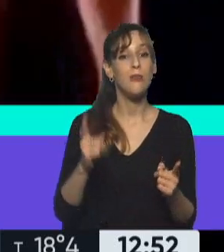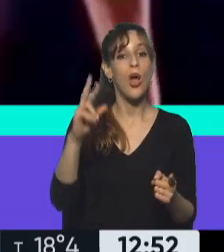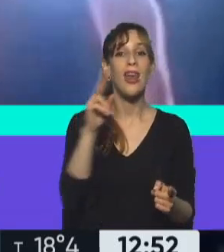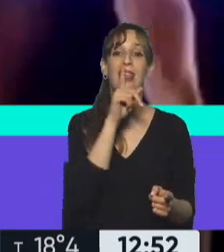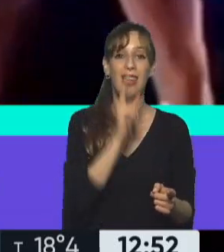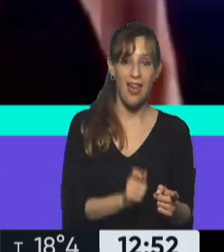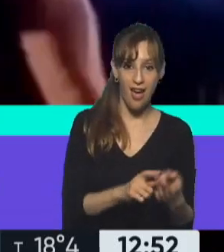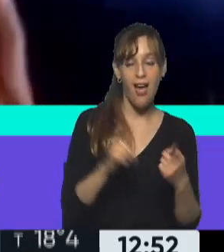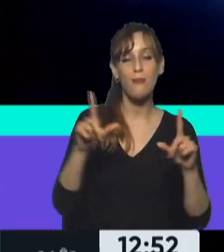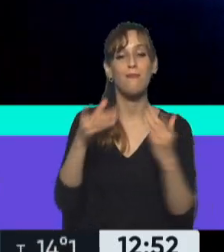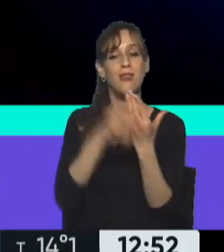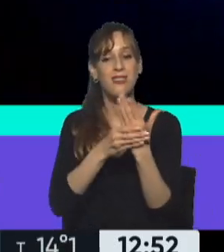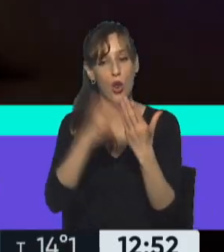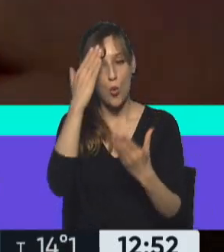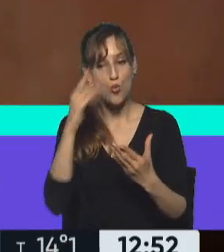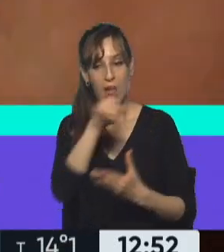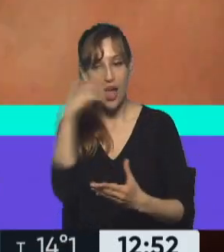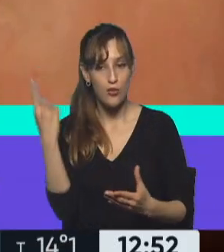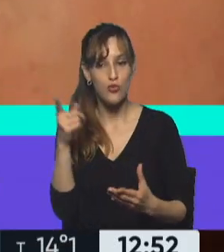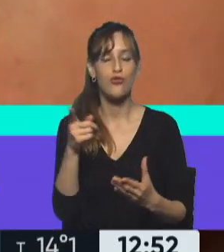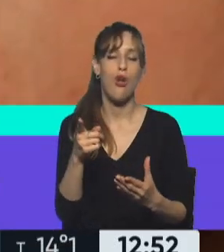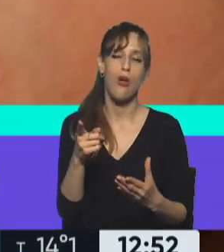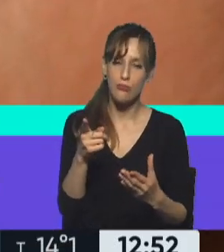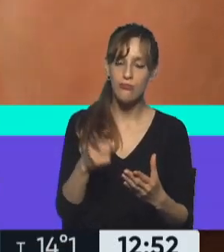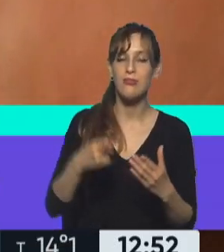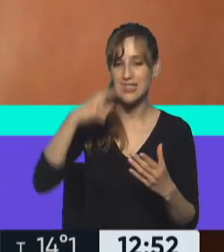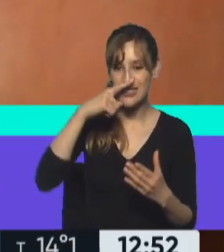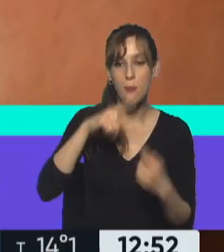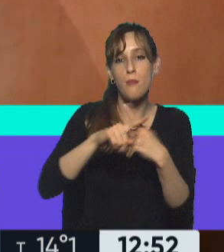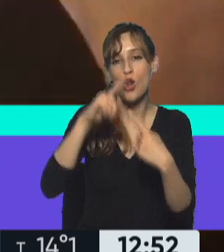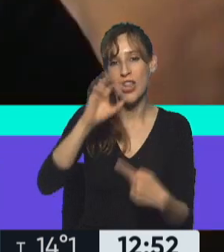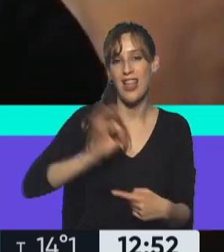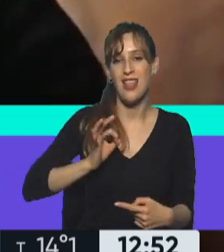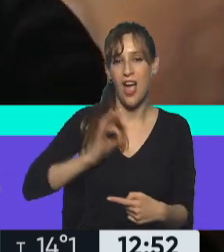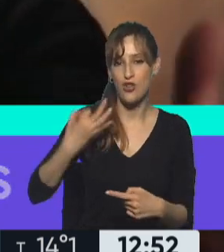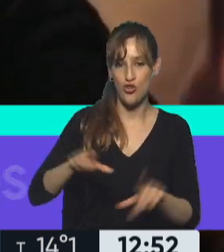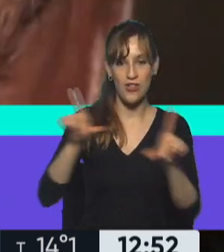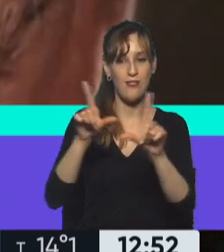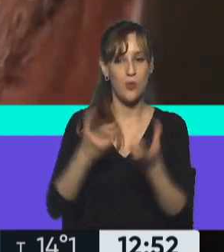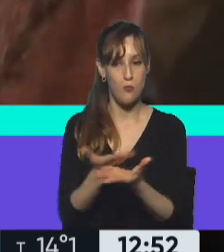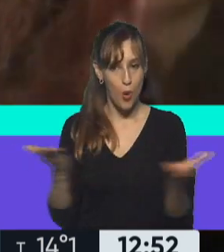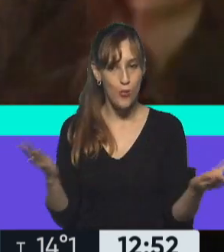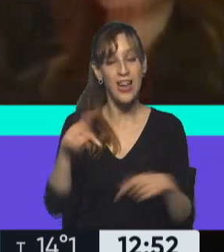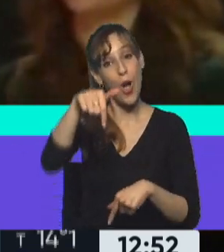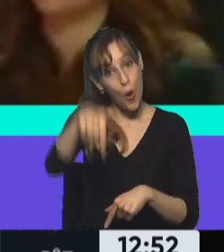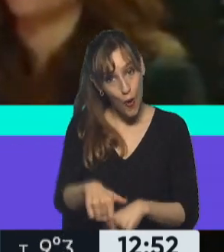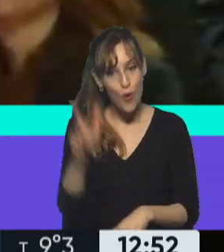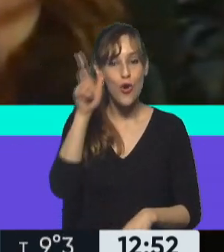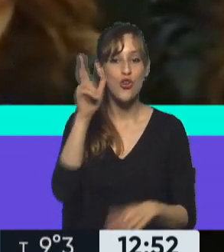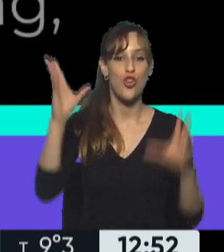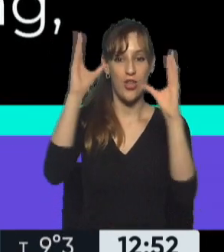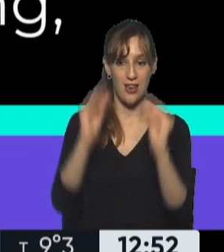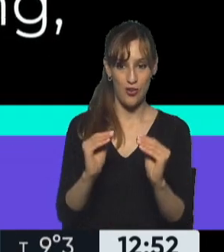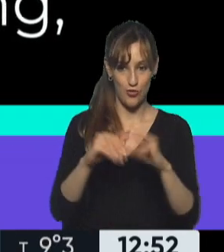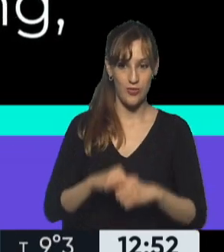ministerio de cultura de la nación se llevará a cabo por como decíamos el 70 aniversario de la televisión pública la cita es hoy a las 20 horas el